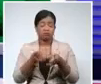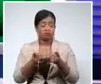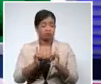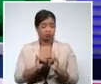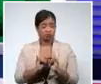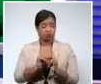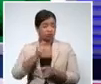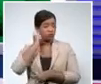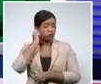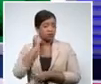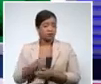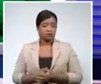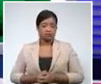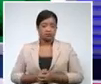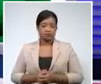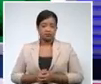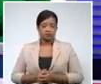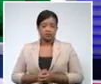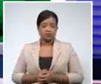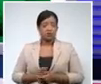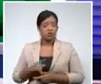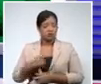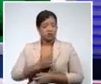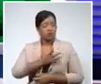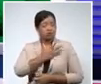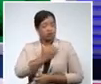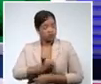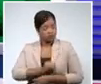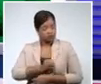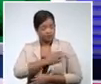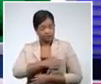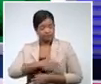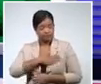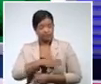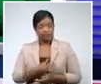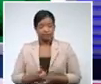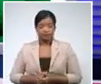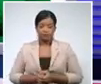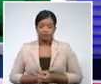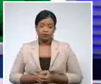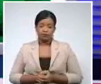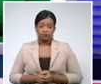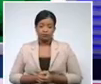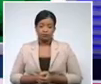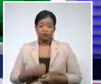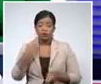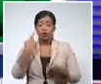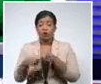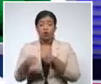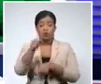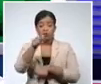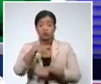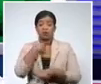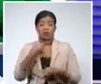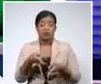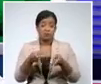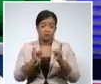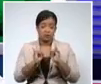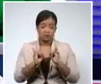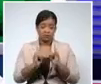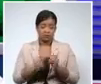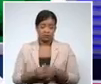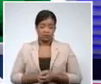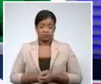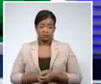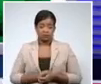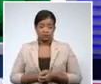señora. Lamentamos mucho y damos las condolencias. La otra persona que fallece es un paciente